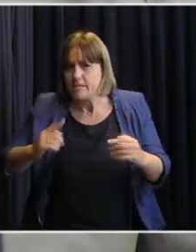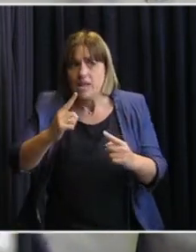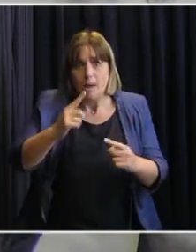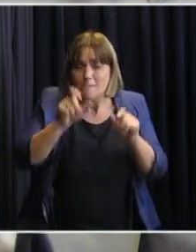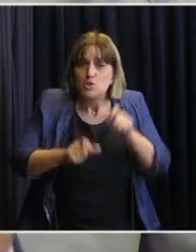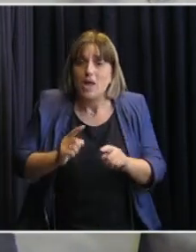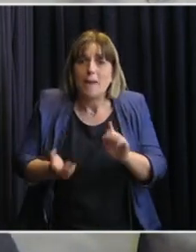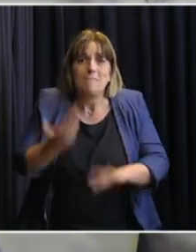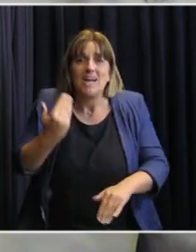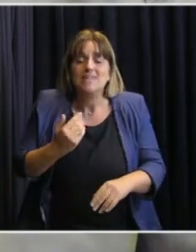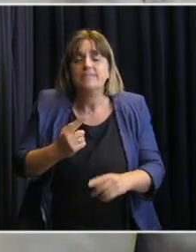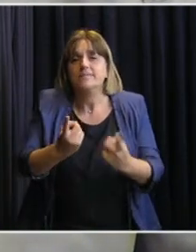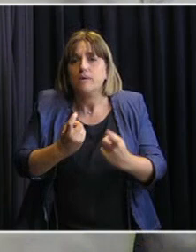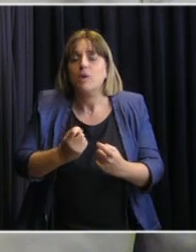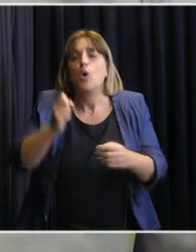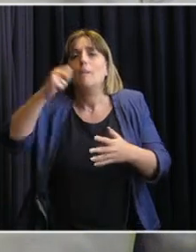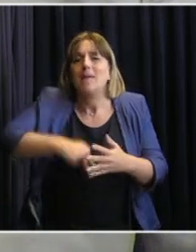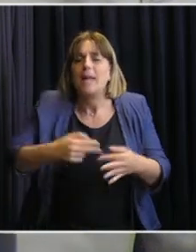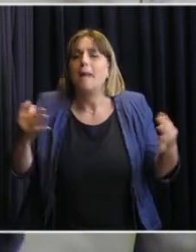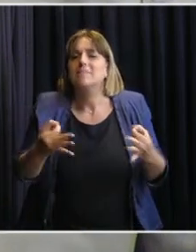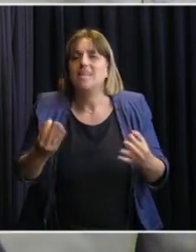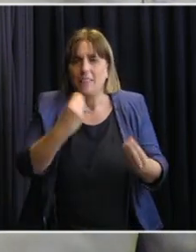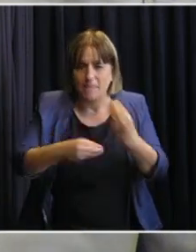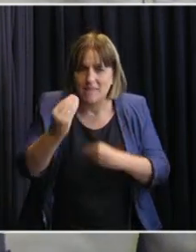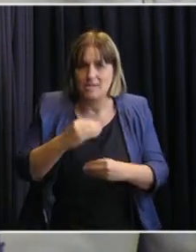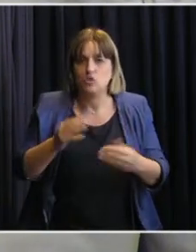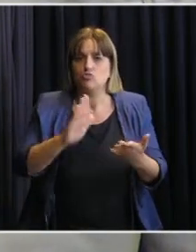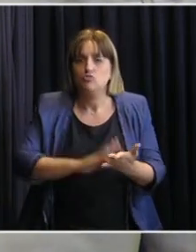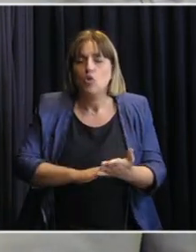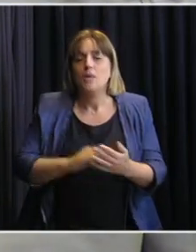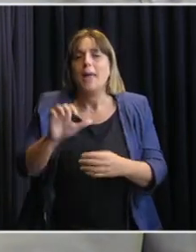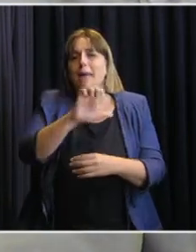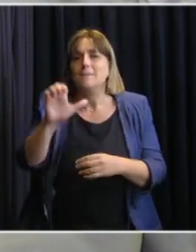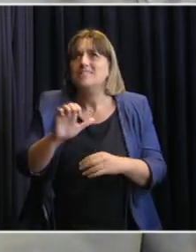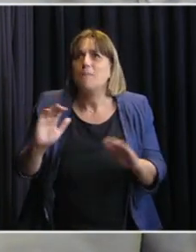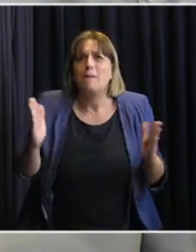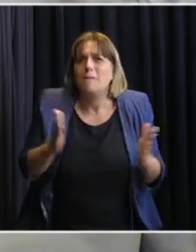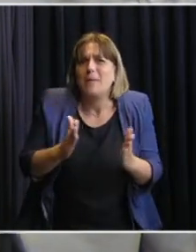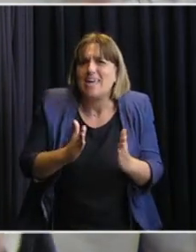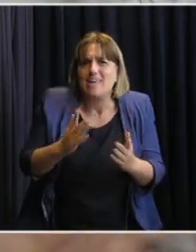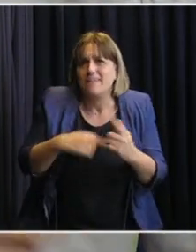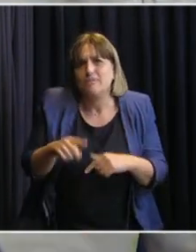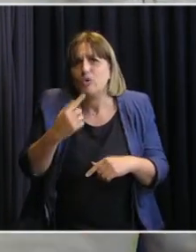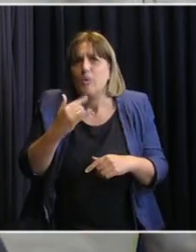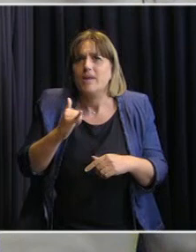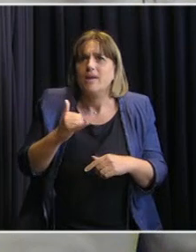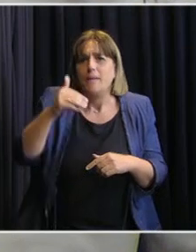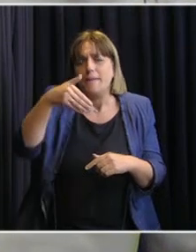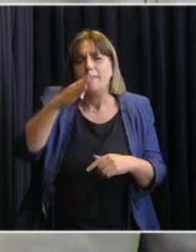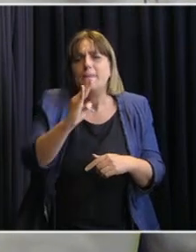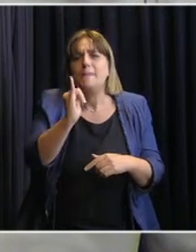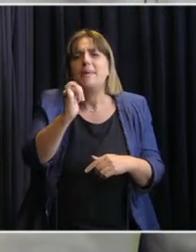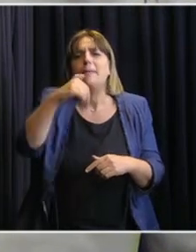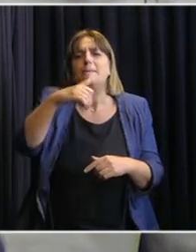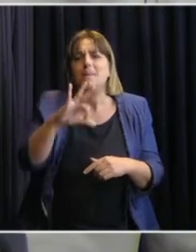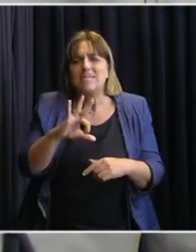vulnerables, cuando hablamos de alimentación, en las empresas menores y más chicas, cuando hablamos de las víctimas y los